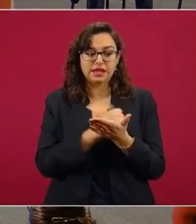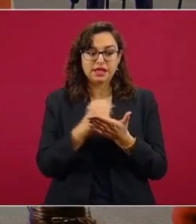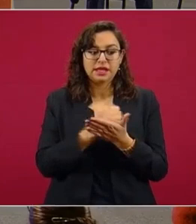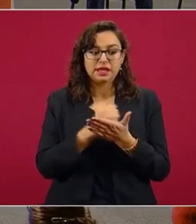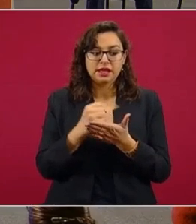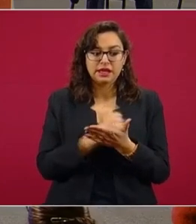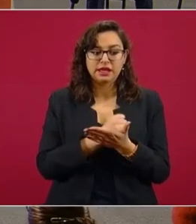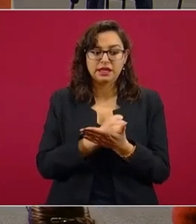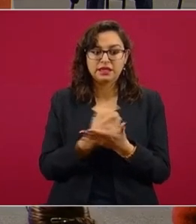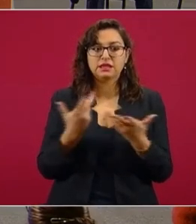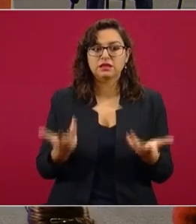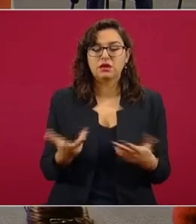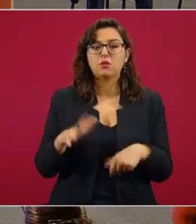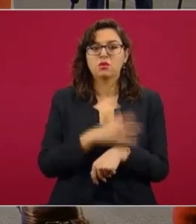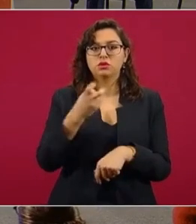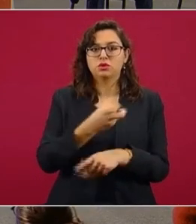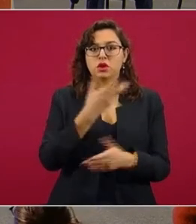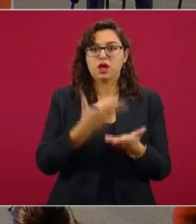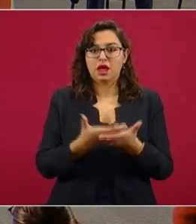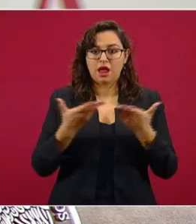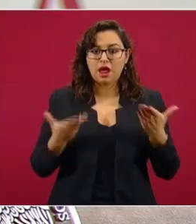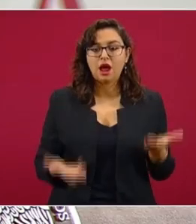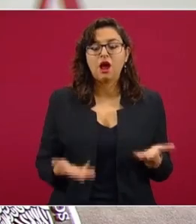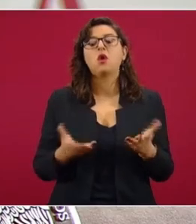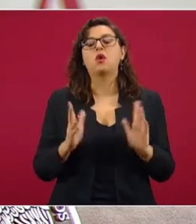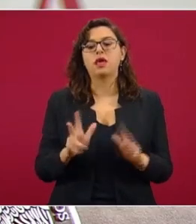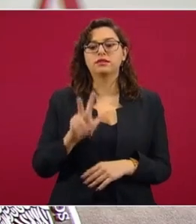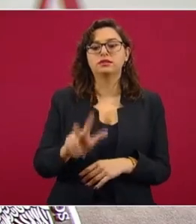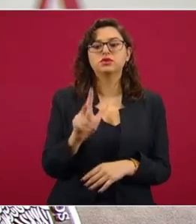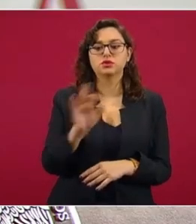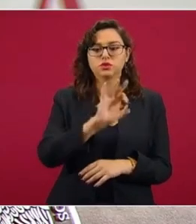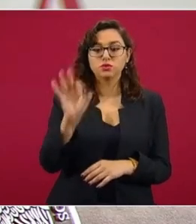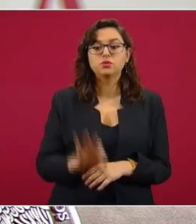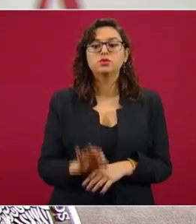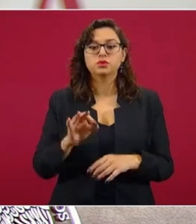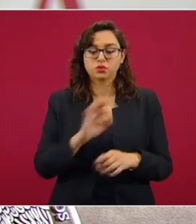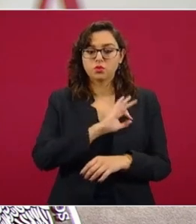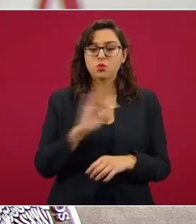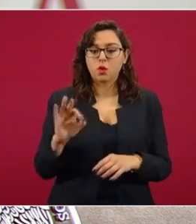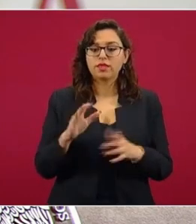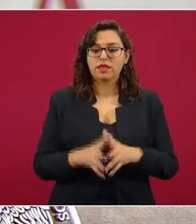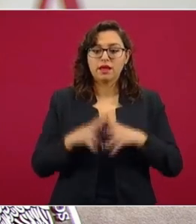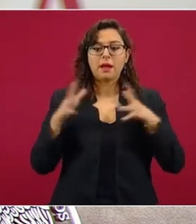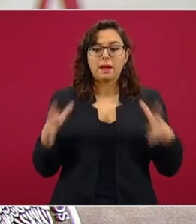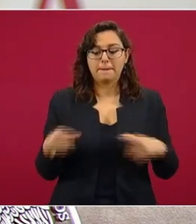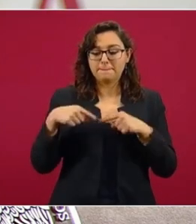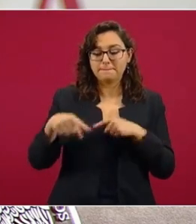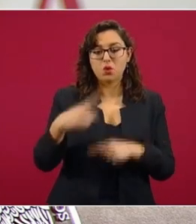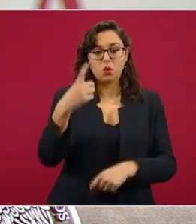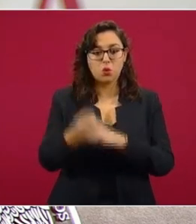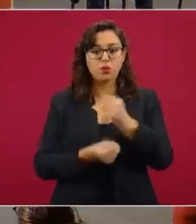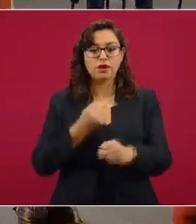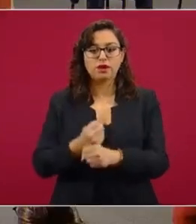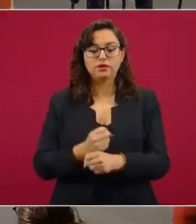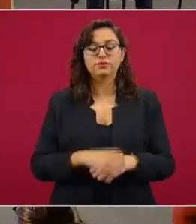expandir la oferta que hoy dispone el Infonavit al menos en un 18% solo en el primer año de operación de la